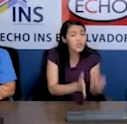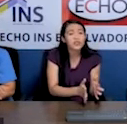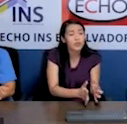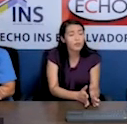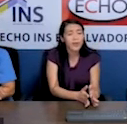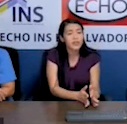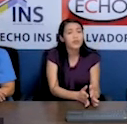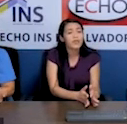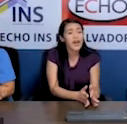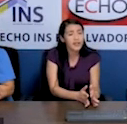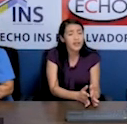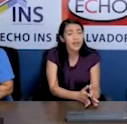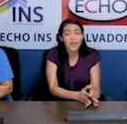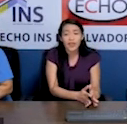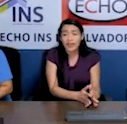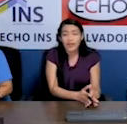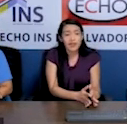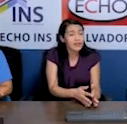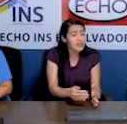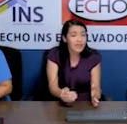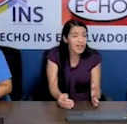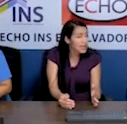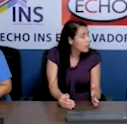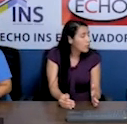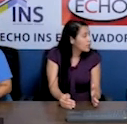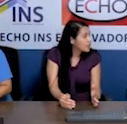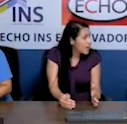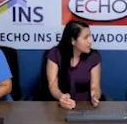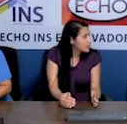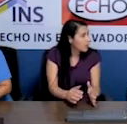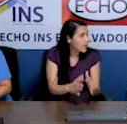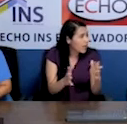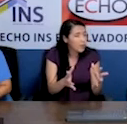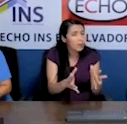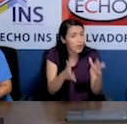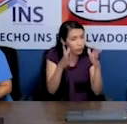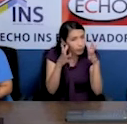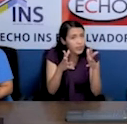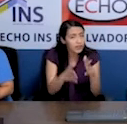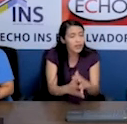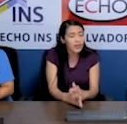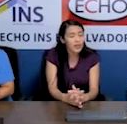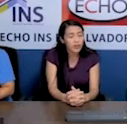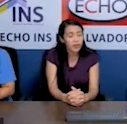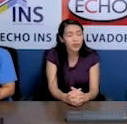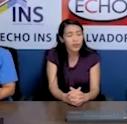ser un sitio en particular, distal al ángulo de Treitz, por ejemplo, para